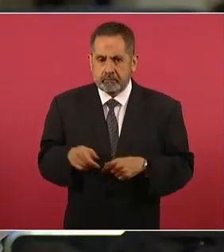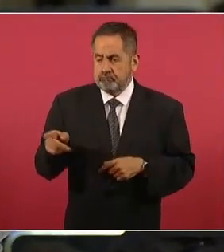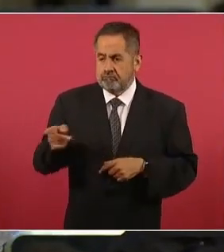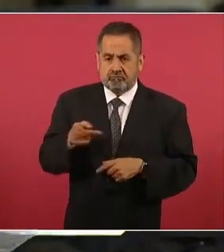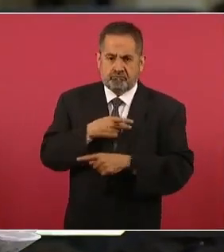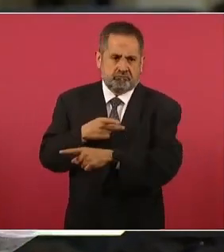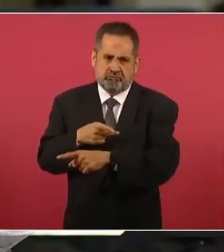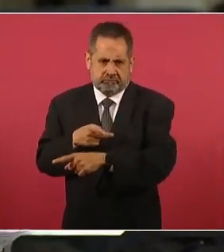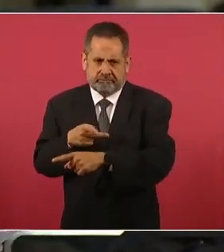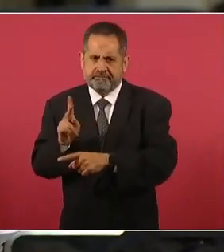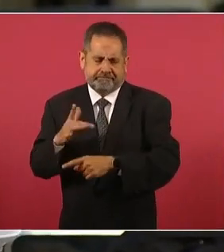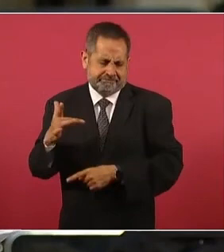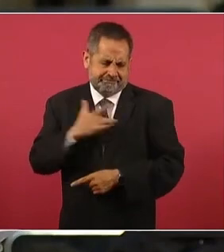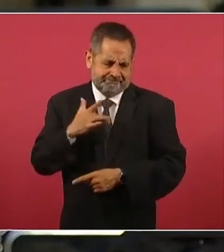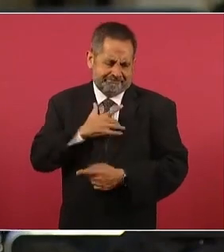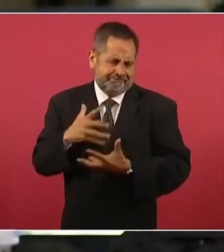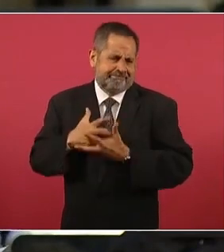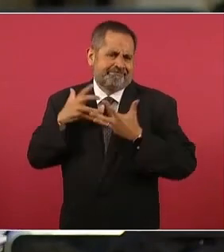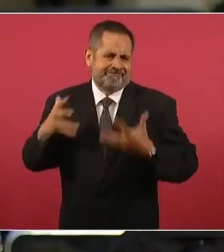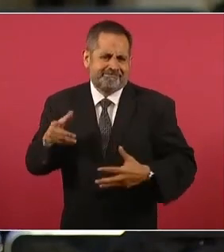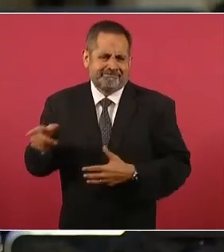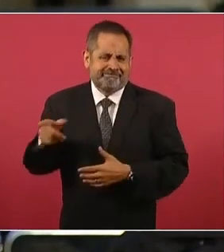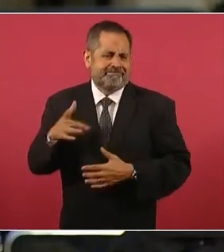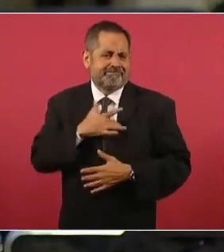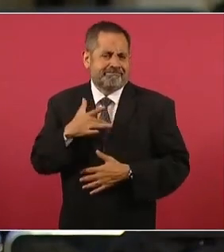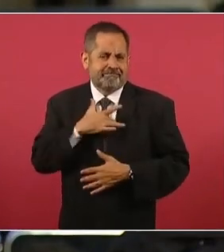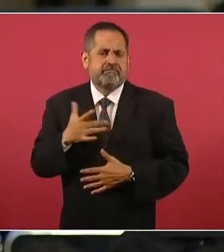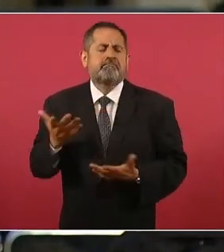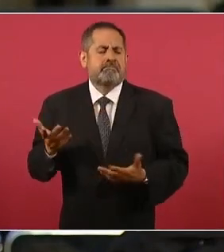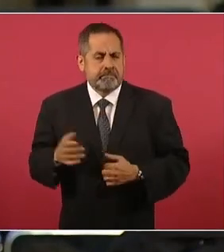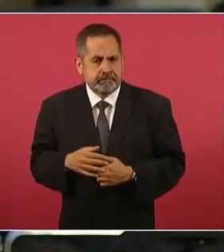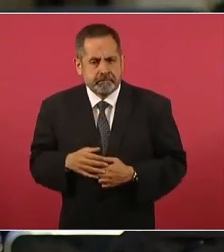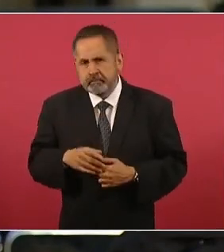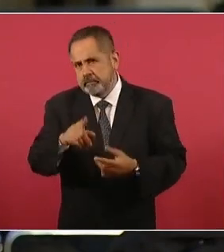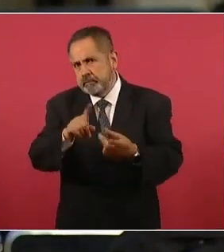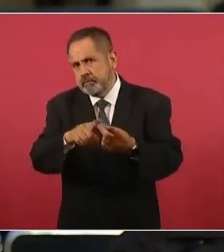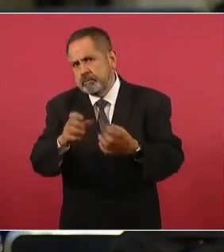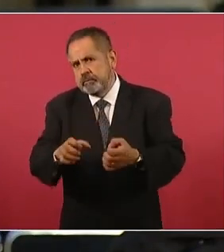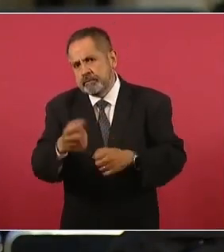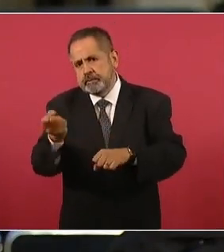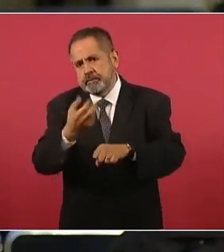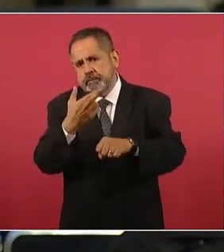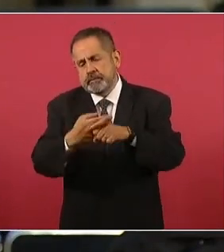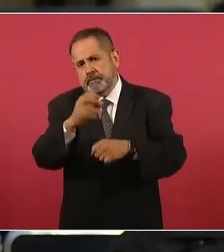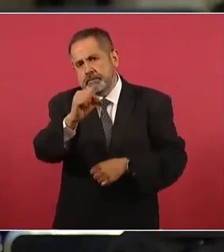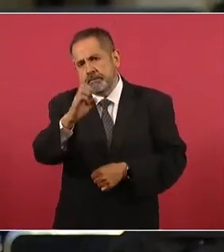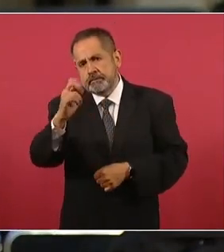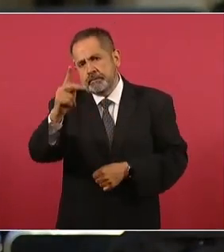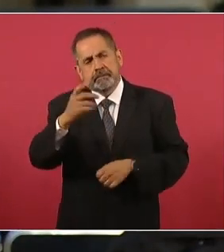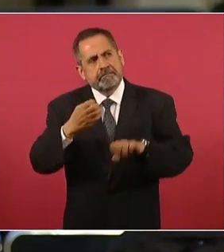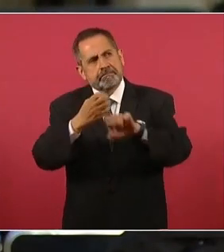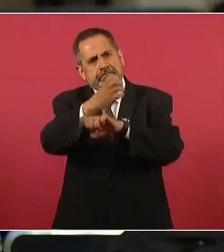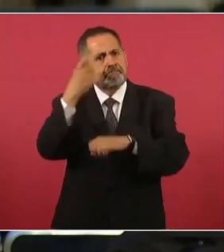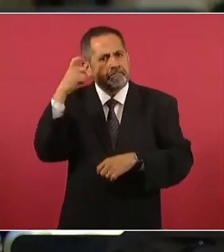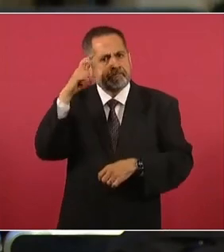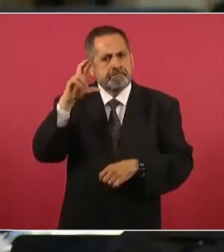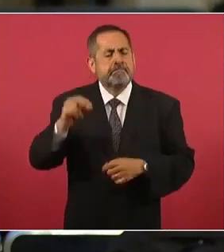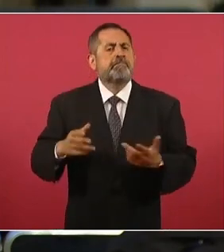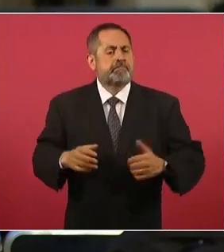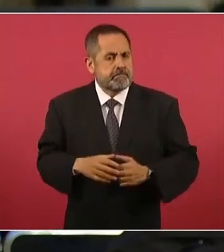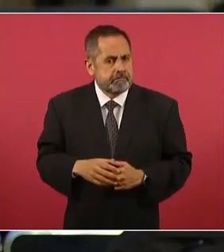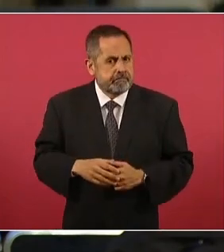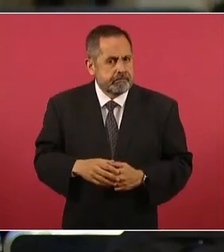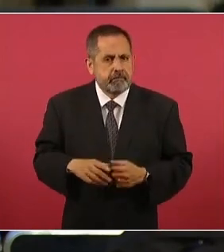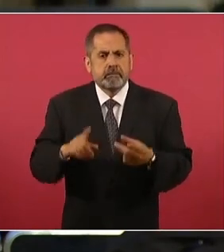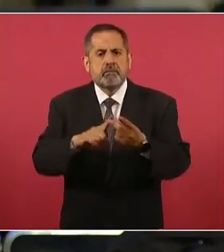un gran corazón. Presidente, ¿dónde está la secretaria de Educación del Estado? ¿Dónde está